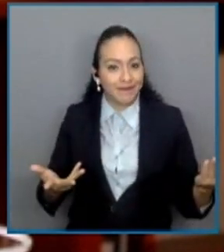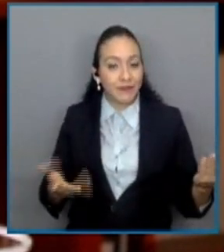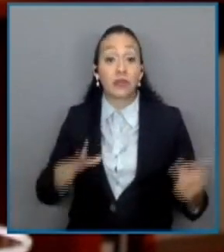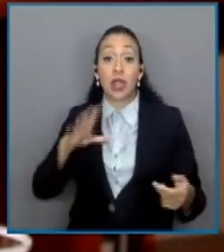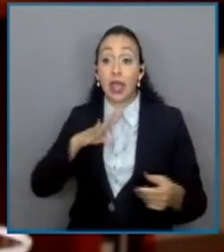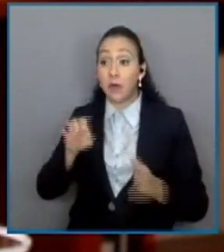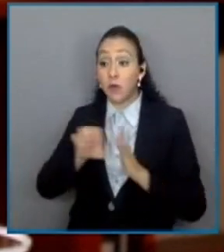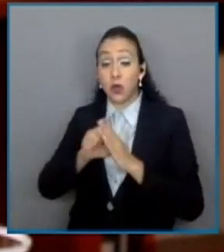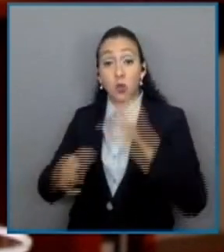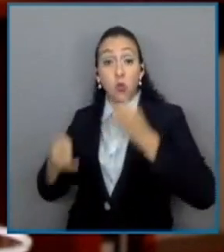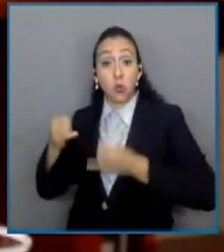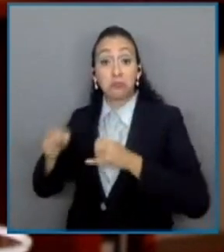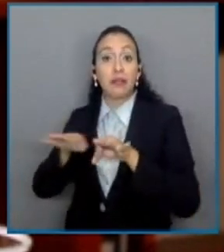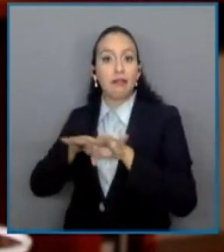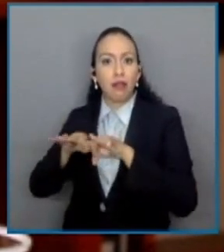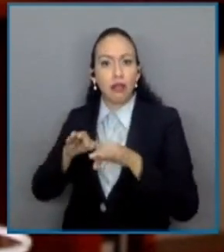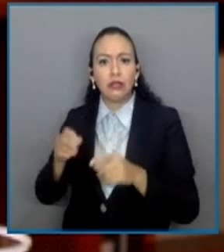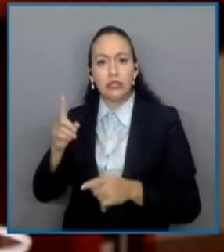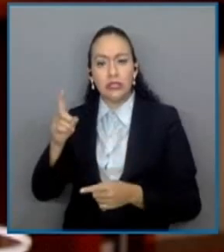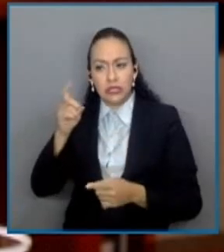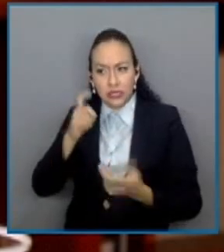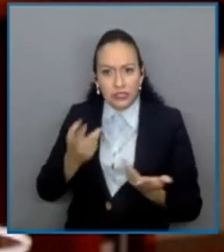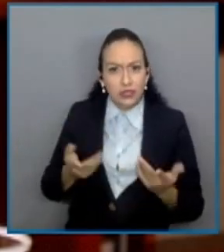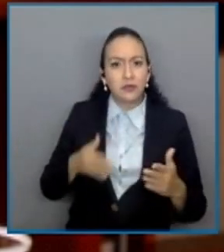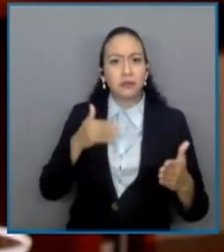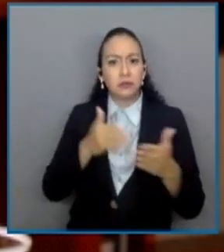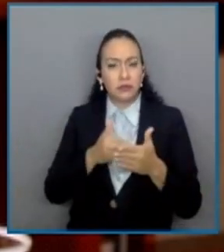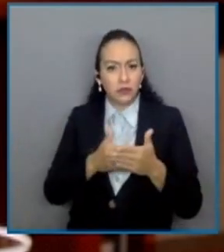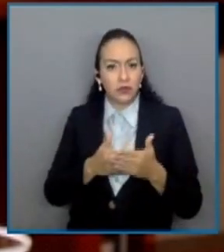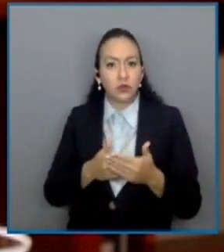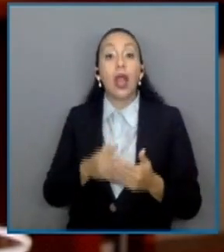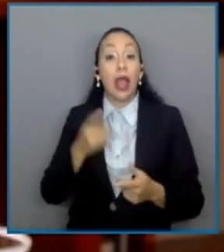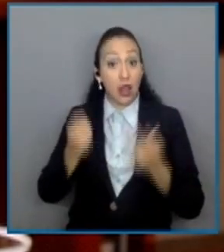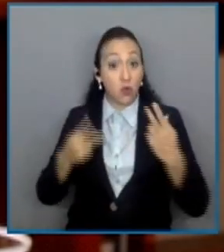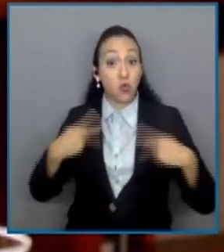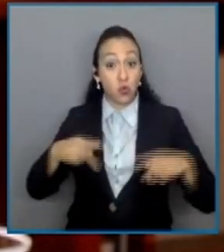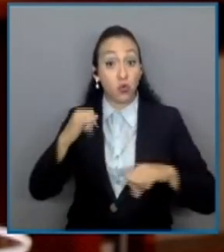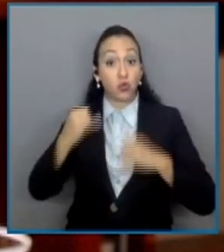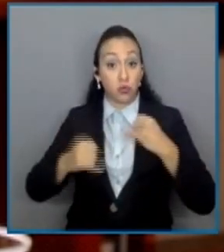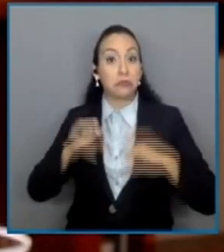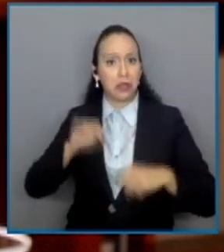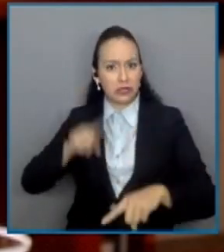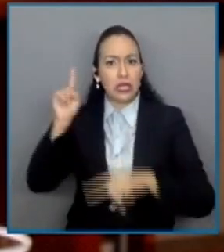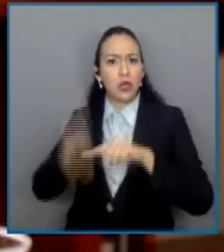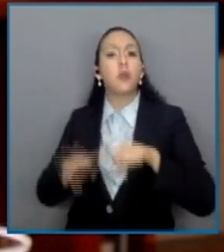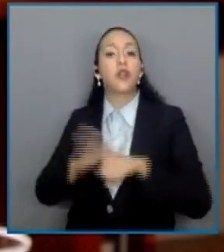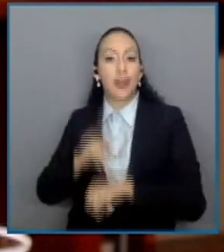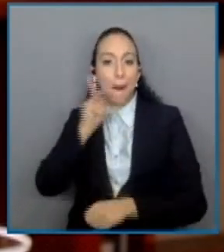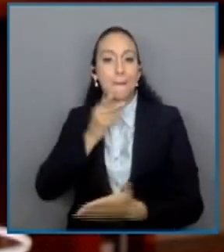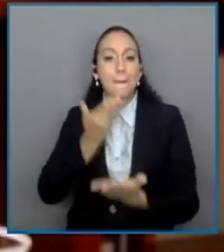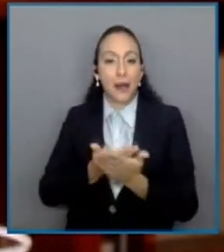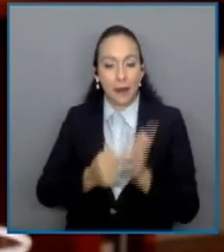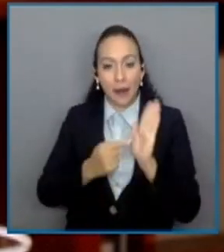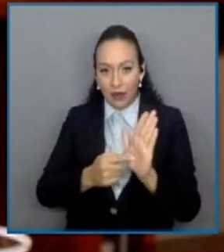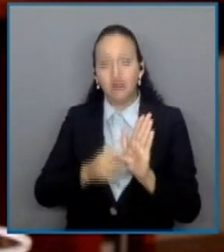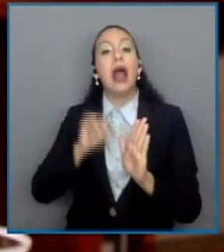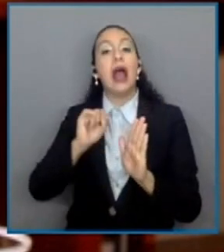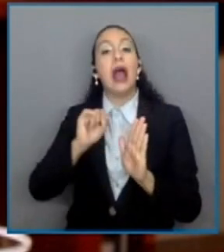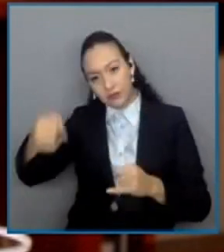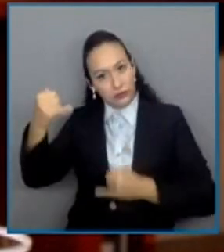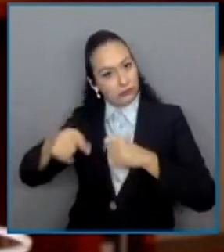inhabilitados y destituidos cuando se prueba. Claro que sí. Sí. Pero